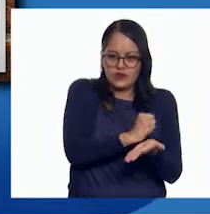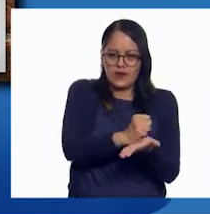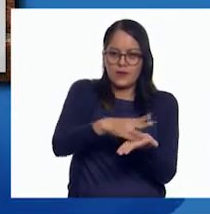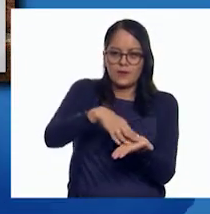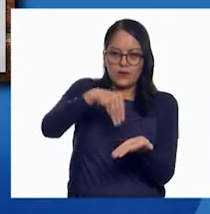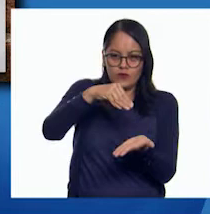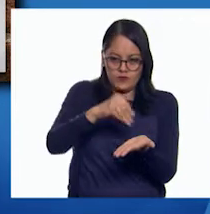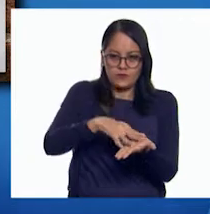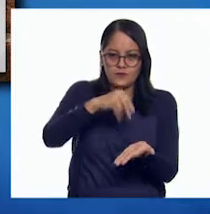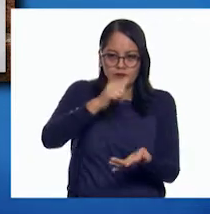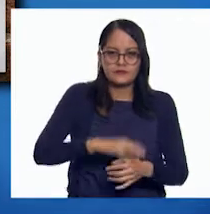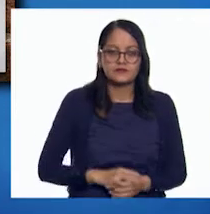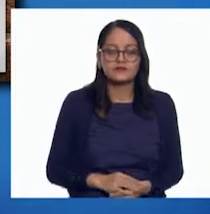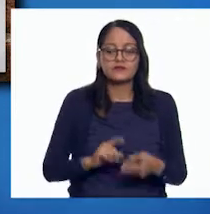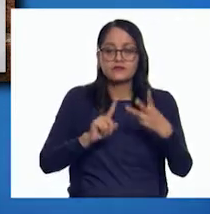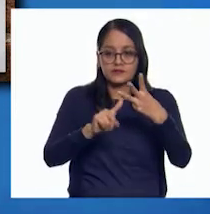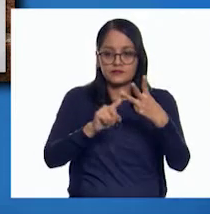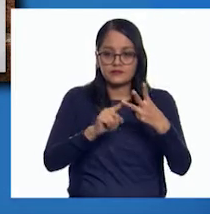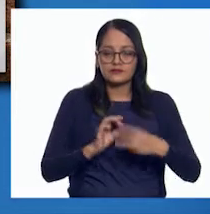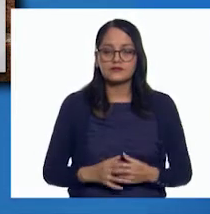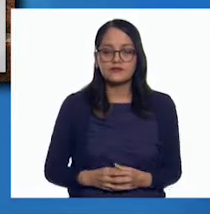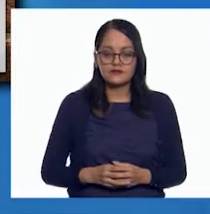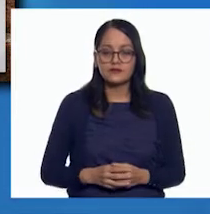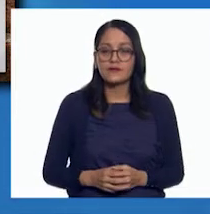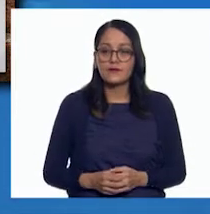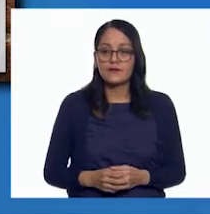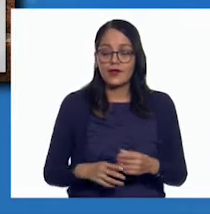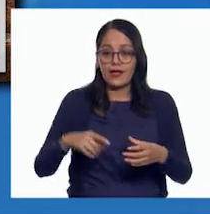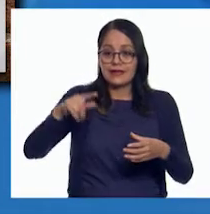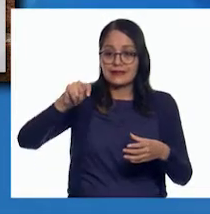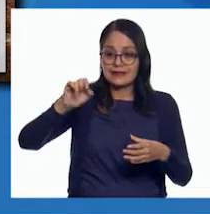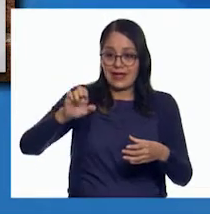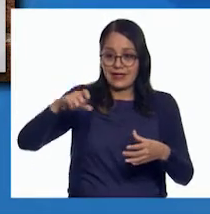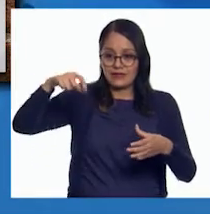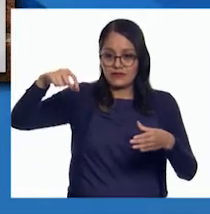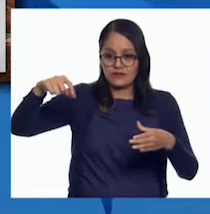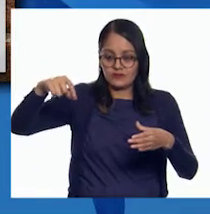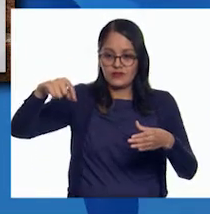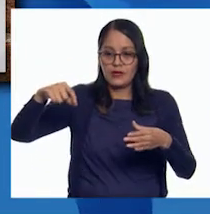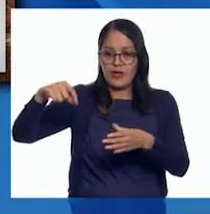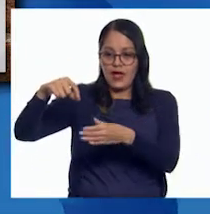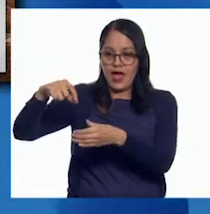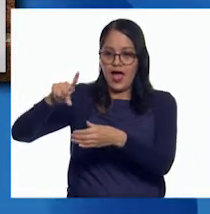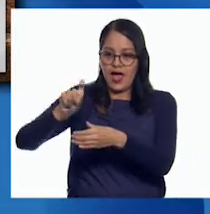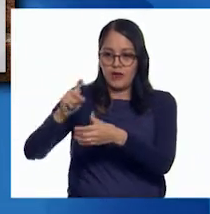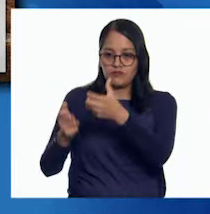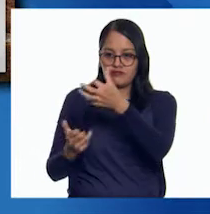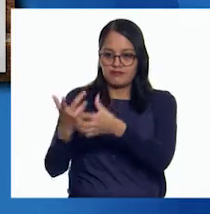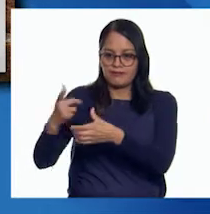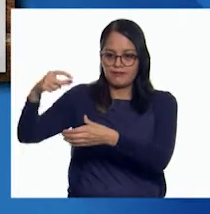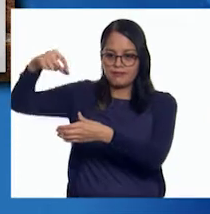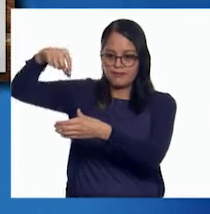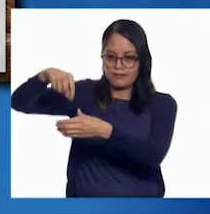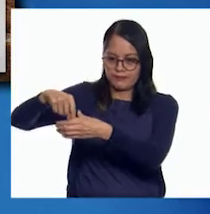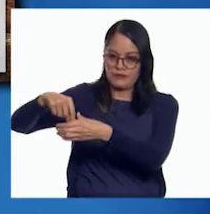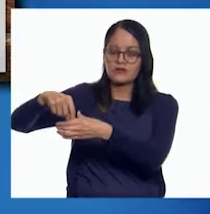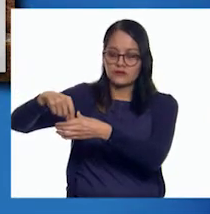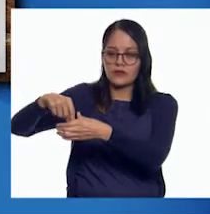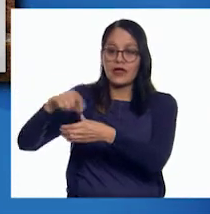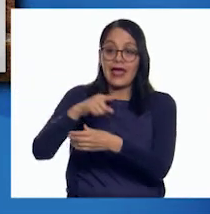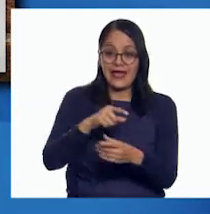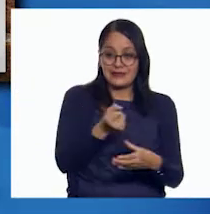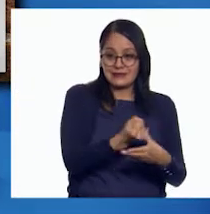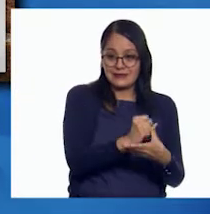polvo. 3. Introduce la bolsa de té de manzanilla en la taza con agua hirviendo y agrega las especias